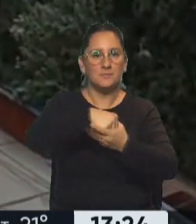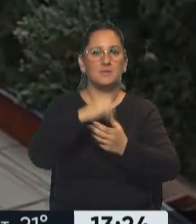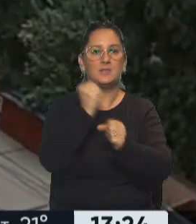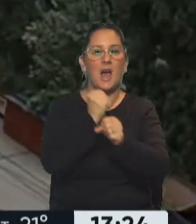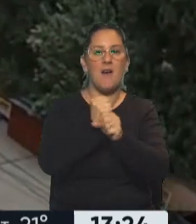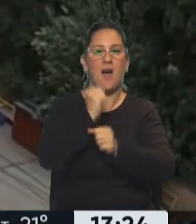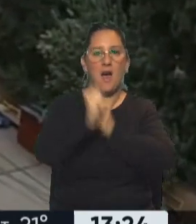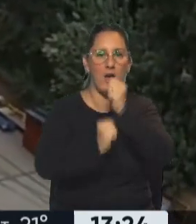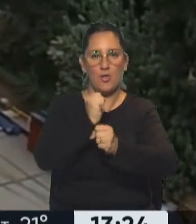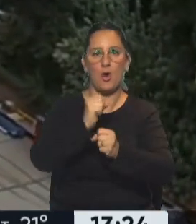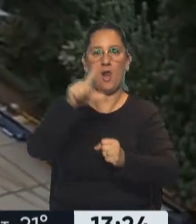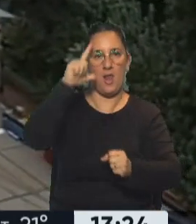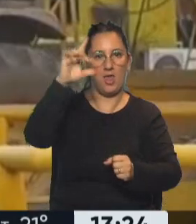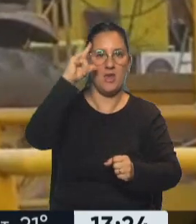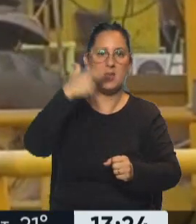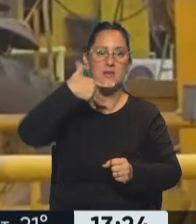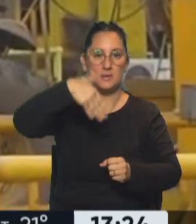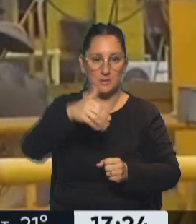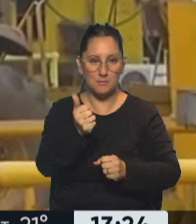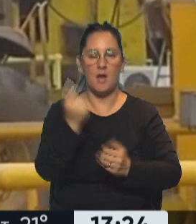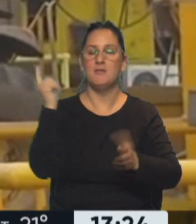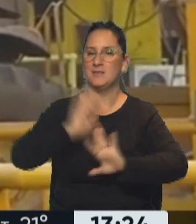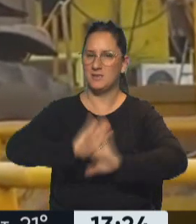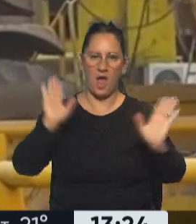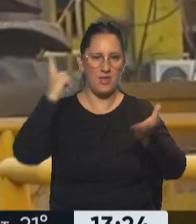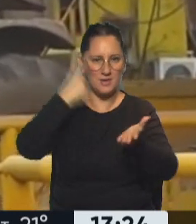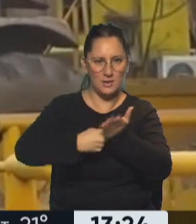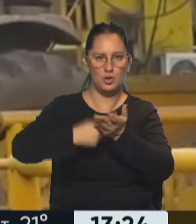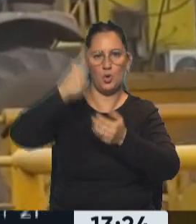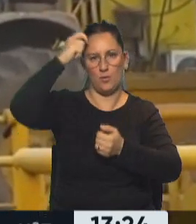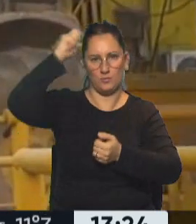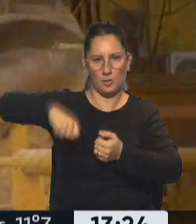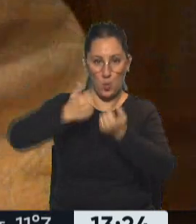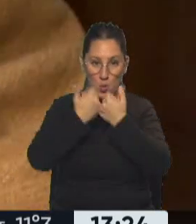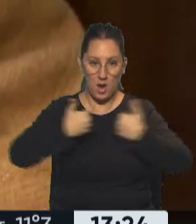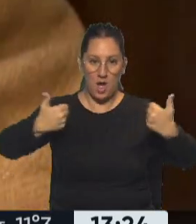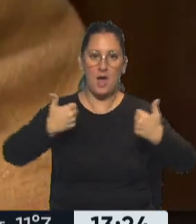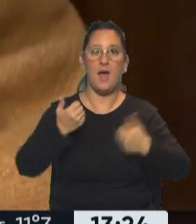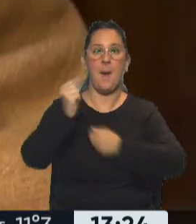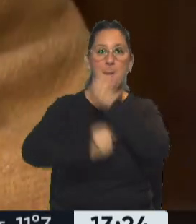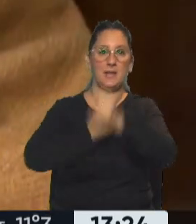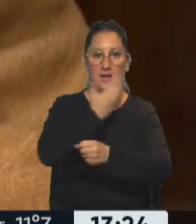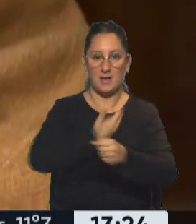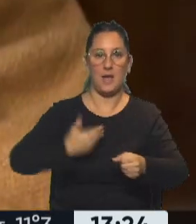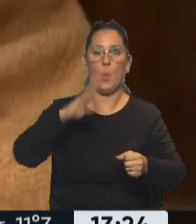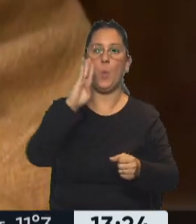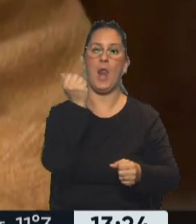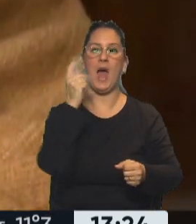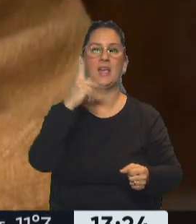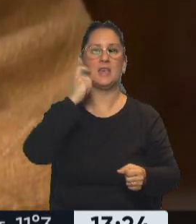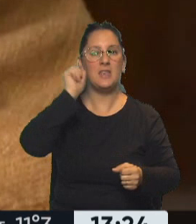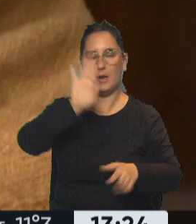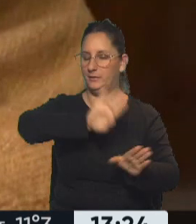El Aguilar y del ingenio Ledesma, con la decisión adoptada por el tribunal de apartar al empresario Carlos Blaquier